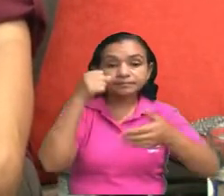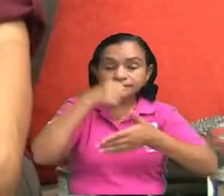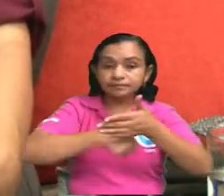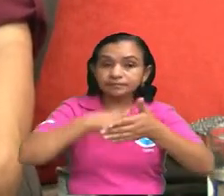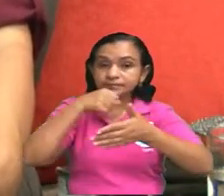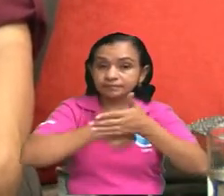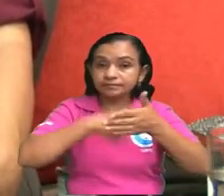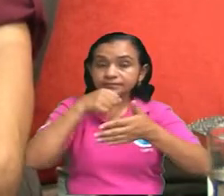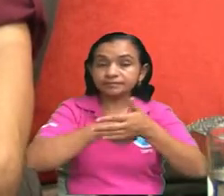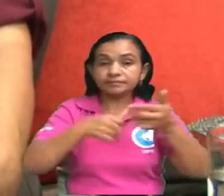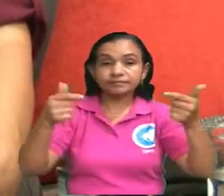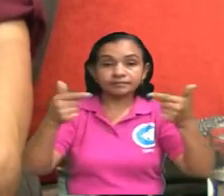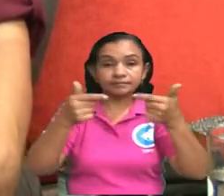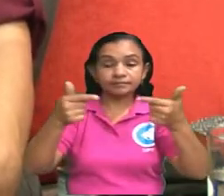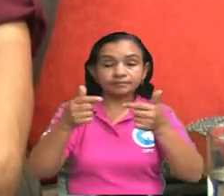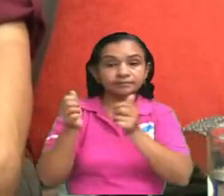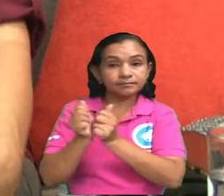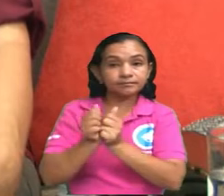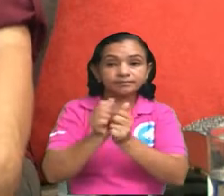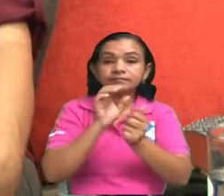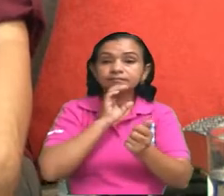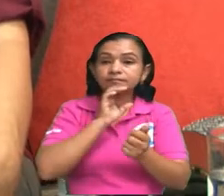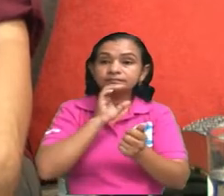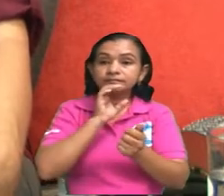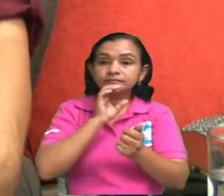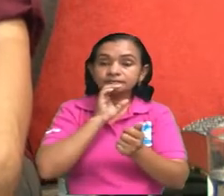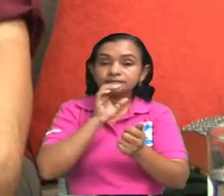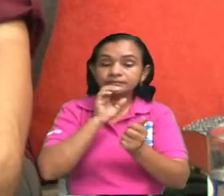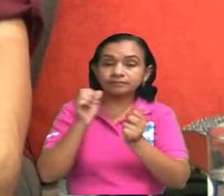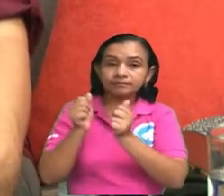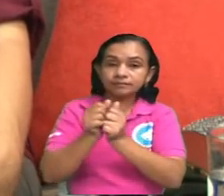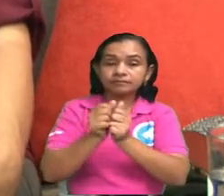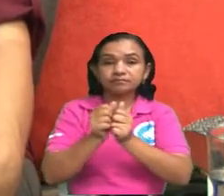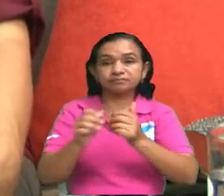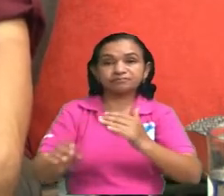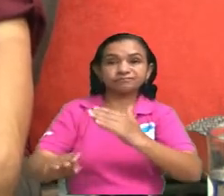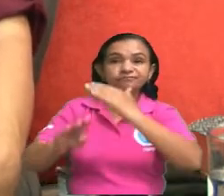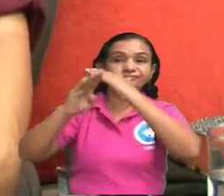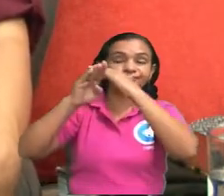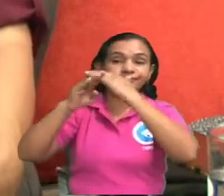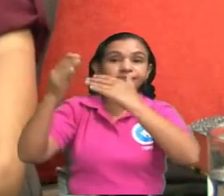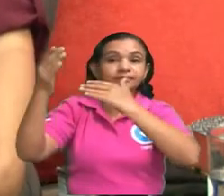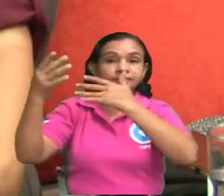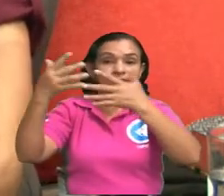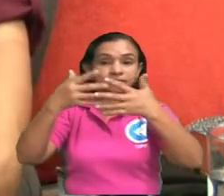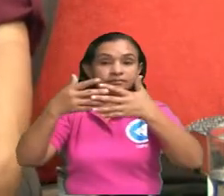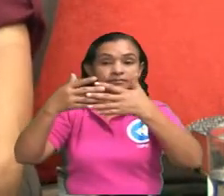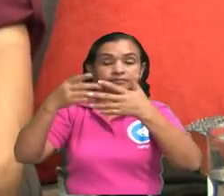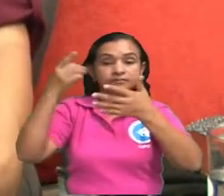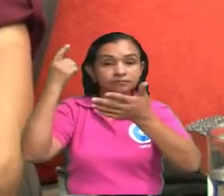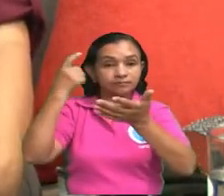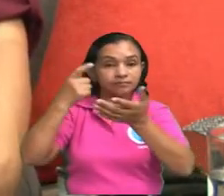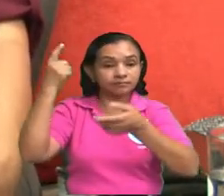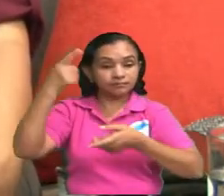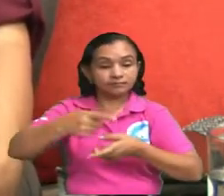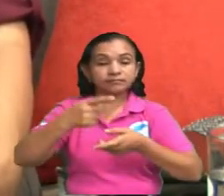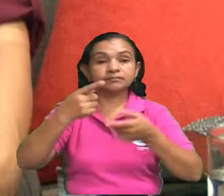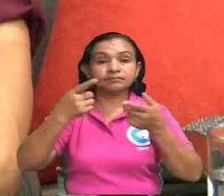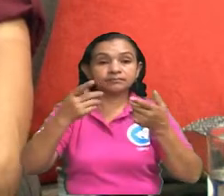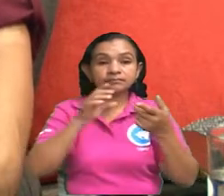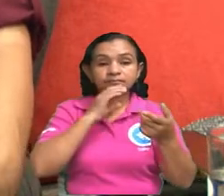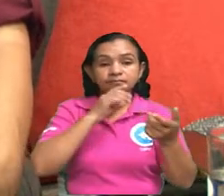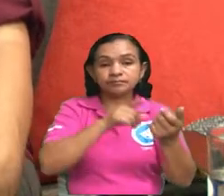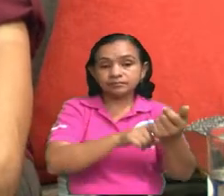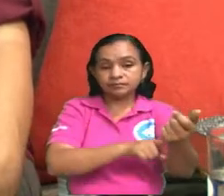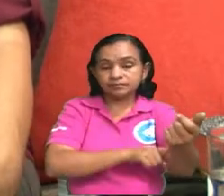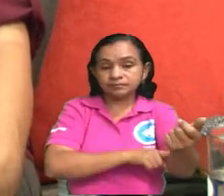de acompañar a Cuba en el recorrido del bloqueo económico. Hemos sido uno de los hermanos,